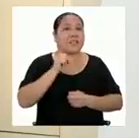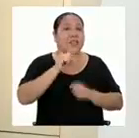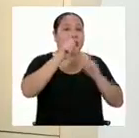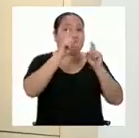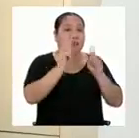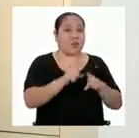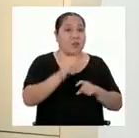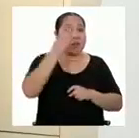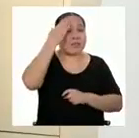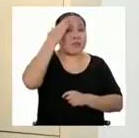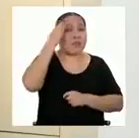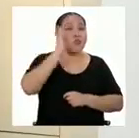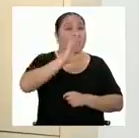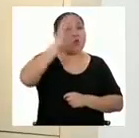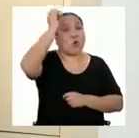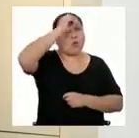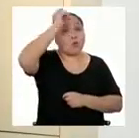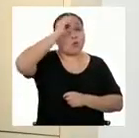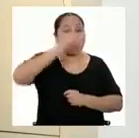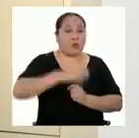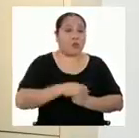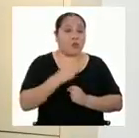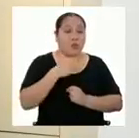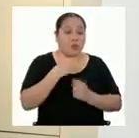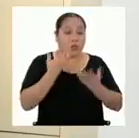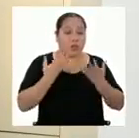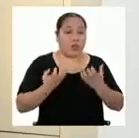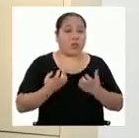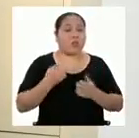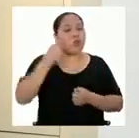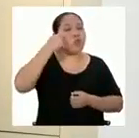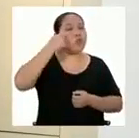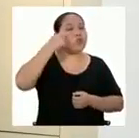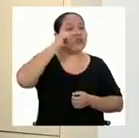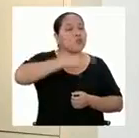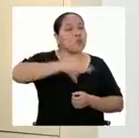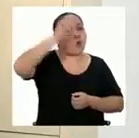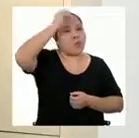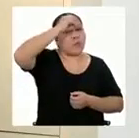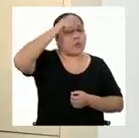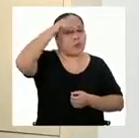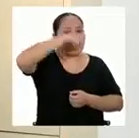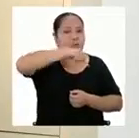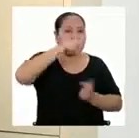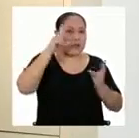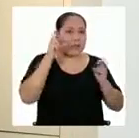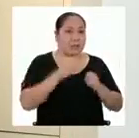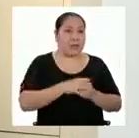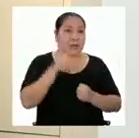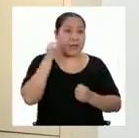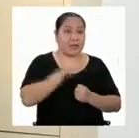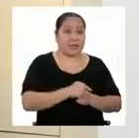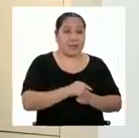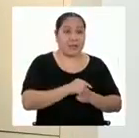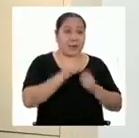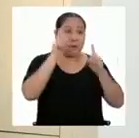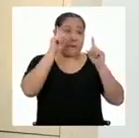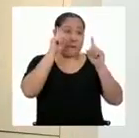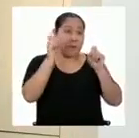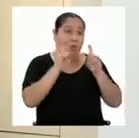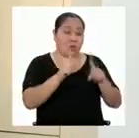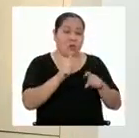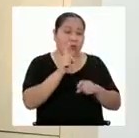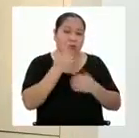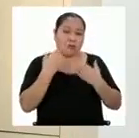hice fue para saber tu opinión. Lo que quiero es conocer tu postura u opinión frente a algo. Esas preguntas no tienen una